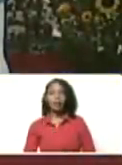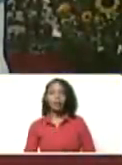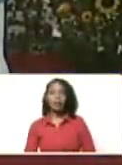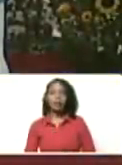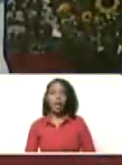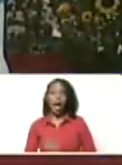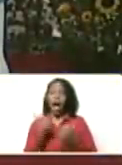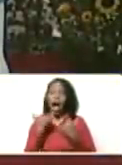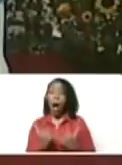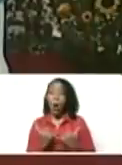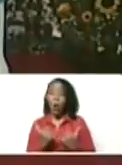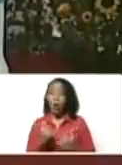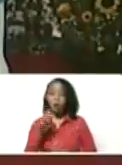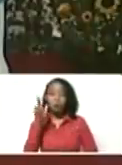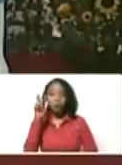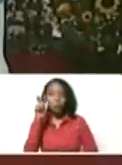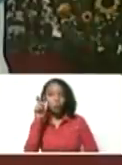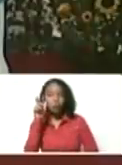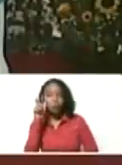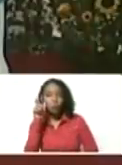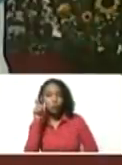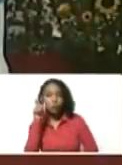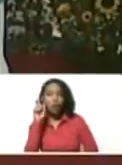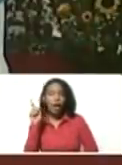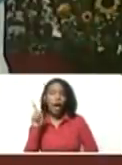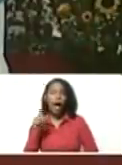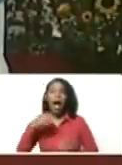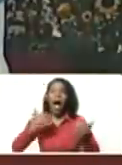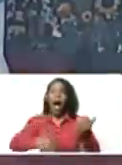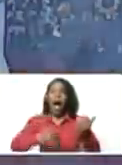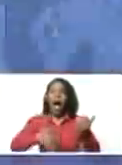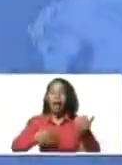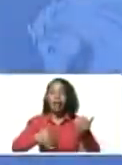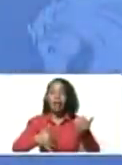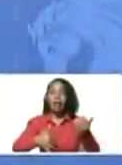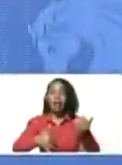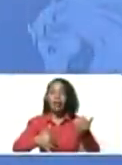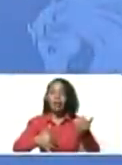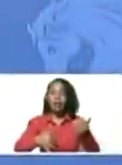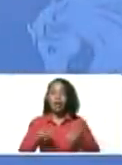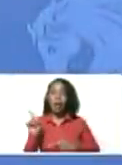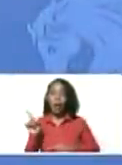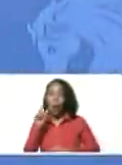ahora escuchábamos a Ali Alejandro cantando